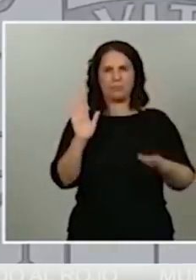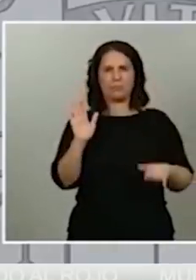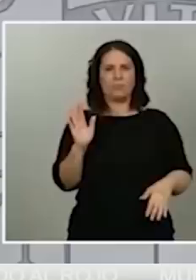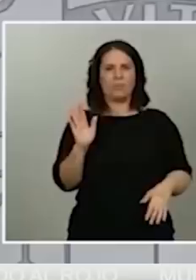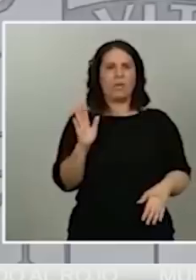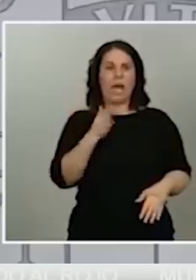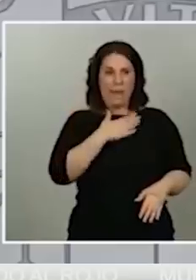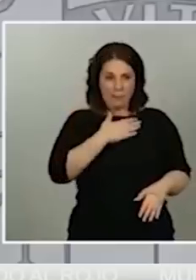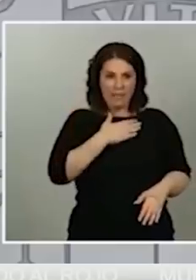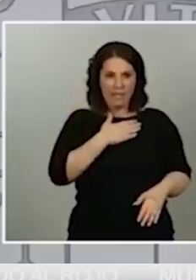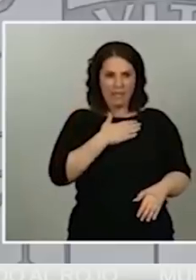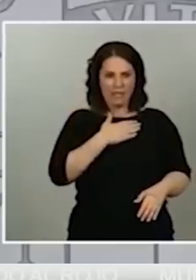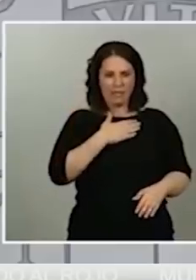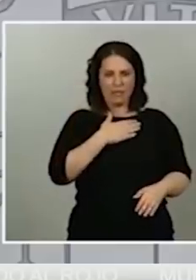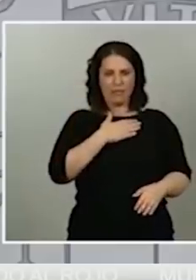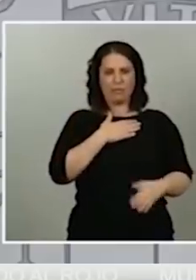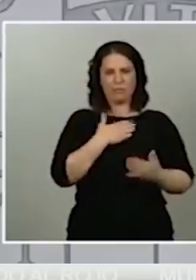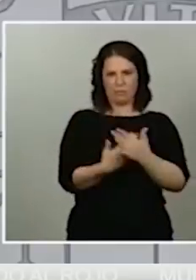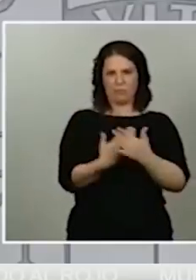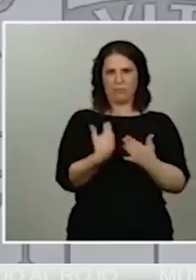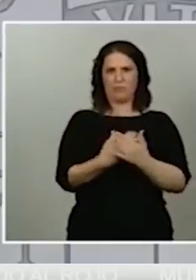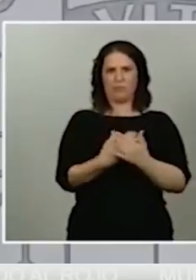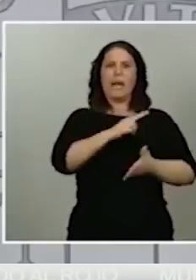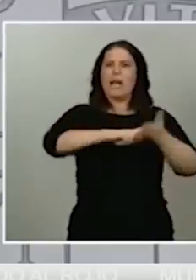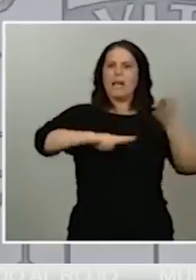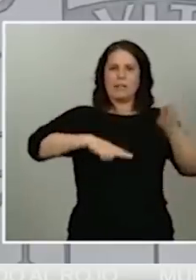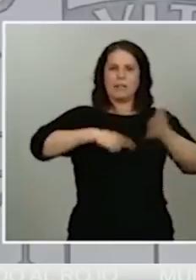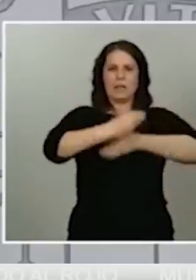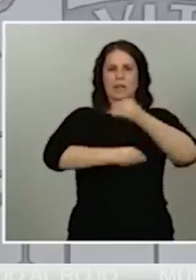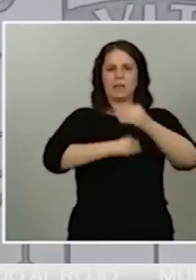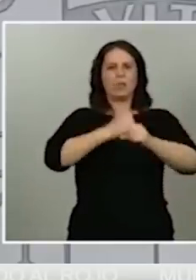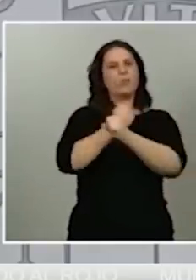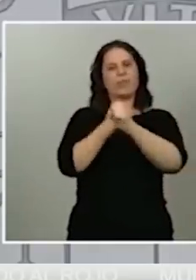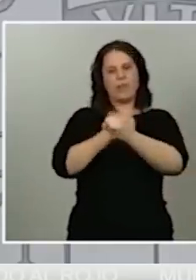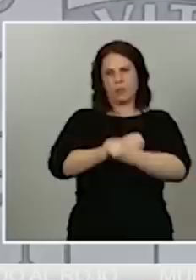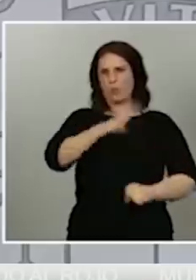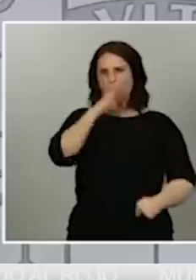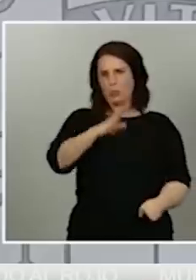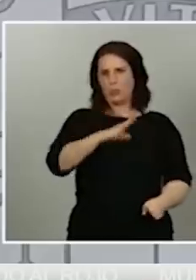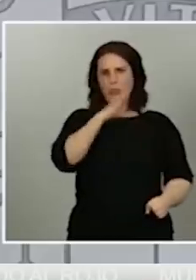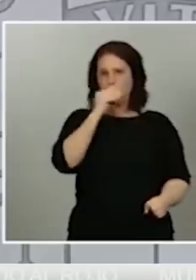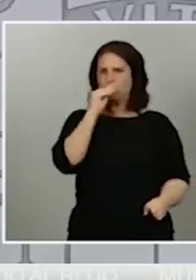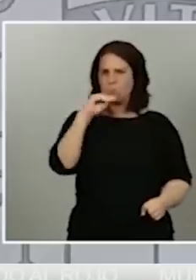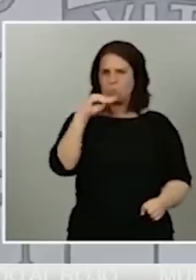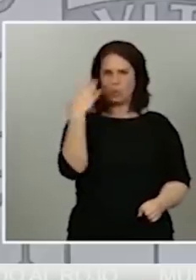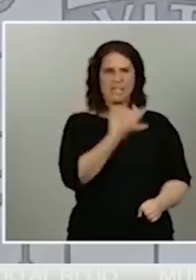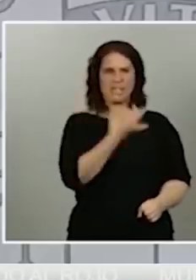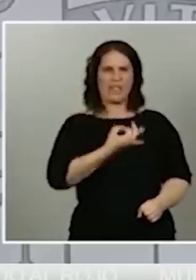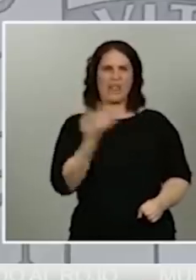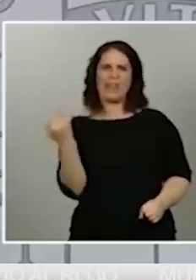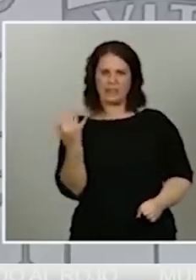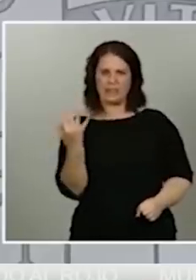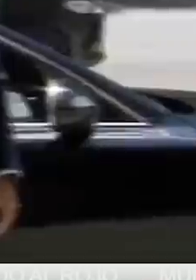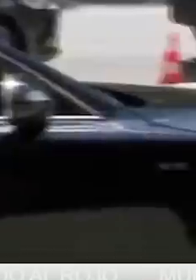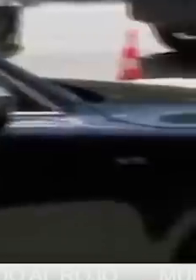habido en esta pandemia y que podría haberle ocurrido, seguro que en menor grado, si hubiera habido un gobierno